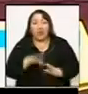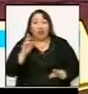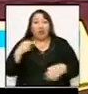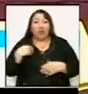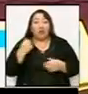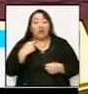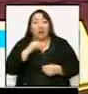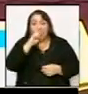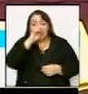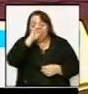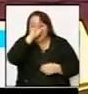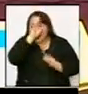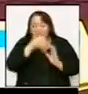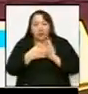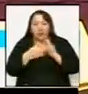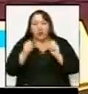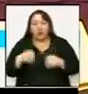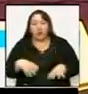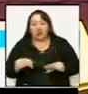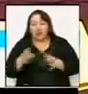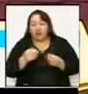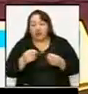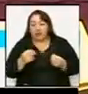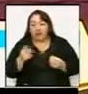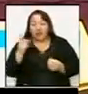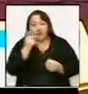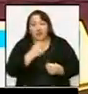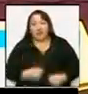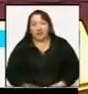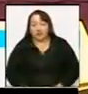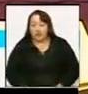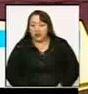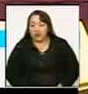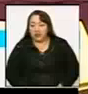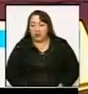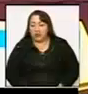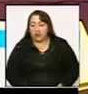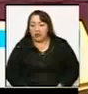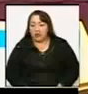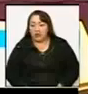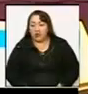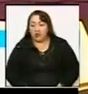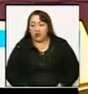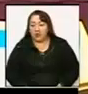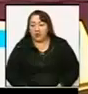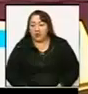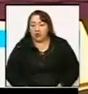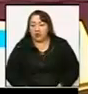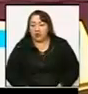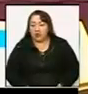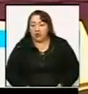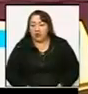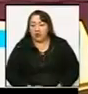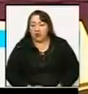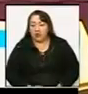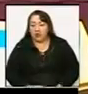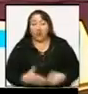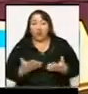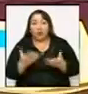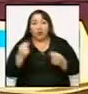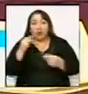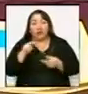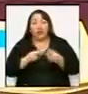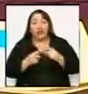para presentar una renuncia. En realidad se le hace bastante difícil la vida al afiliado que se quiere salir. Y una cosa es verla desde